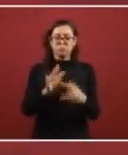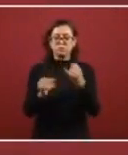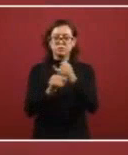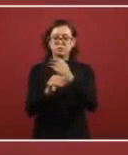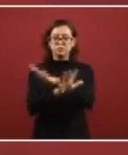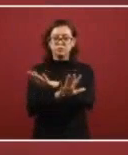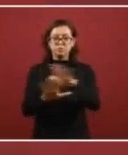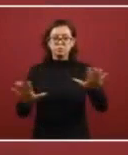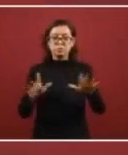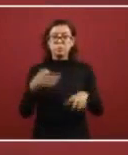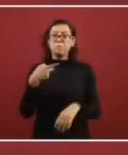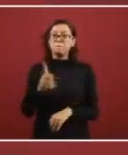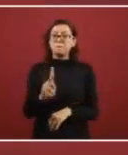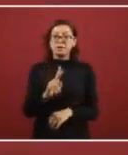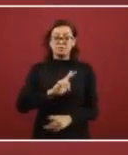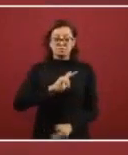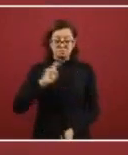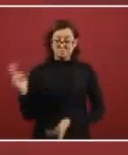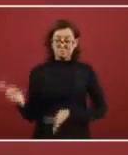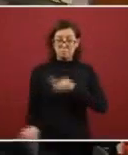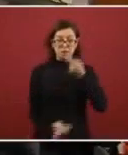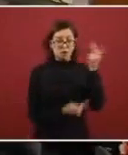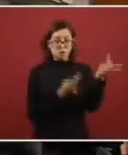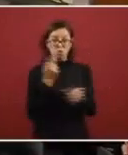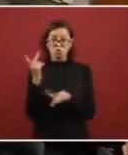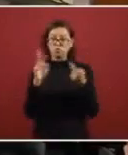rueda de prensa de